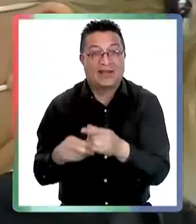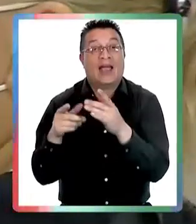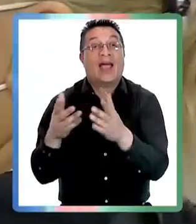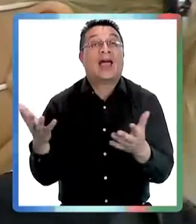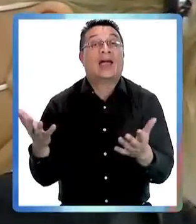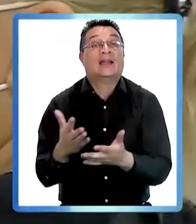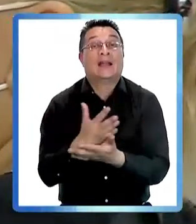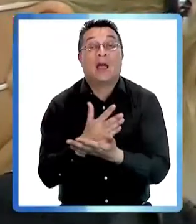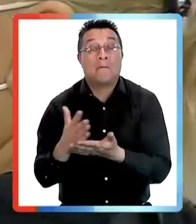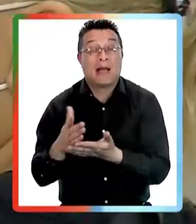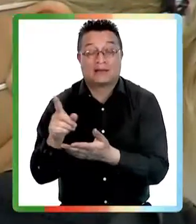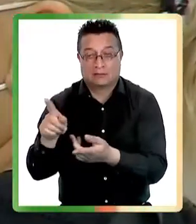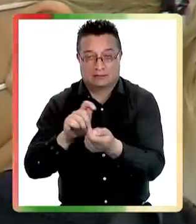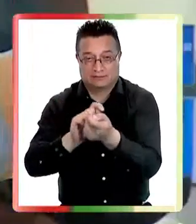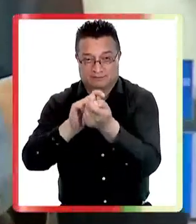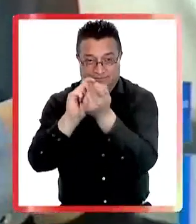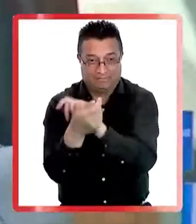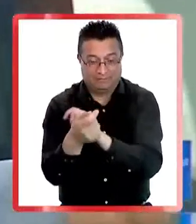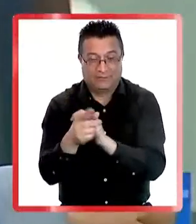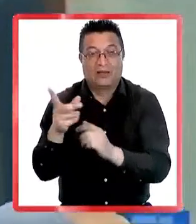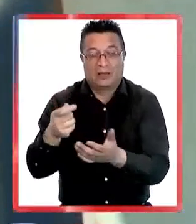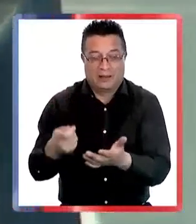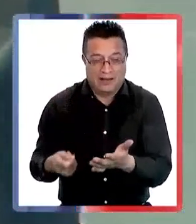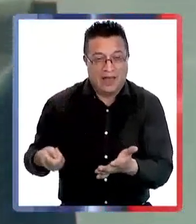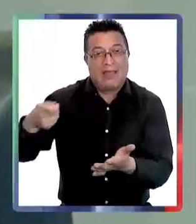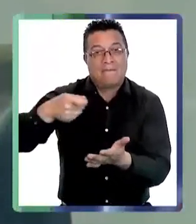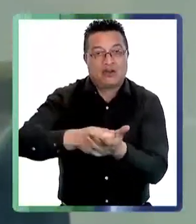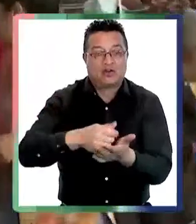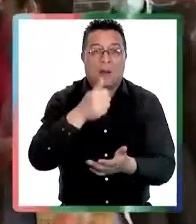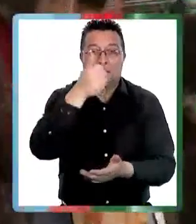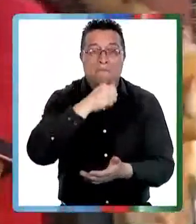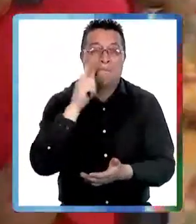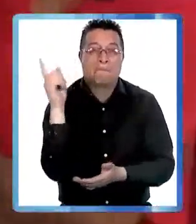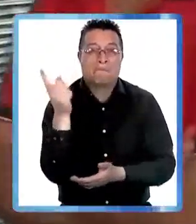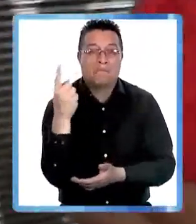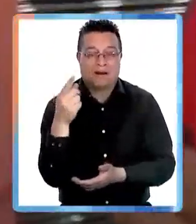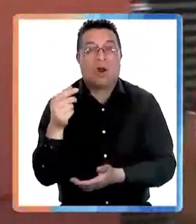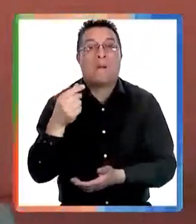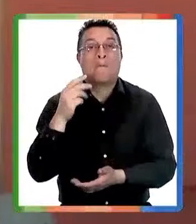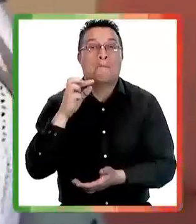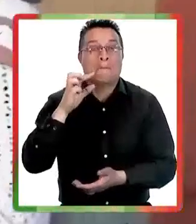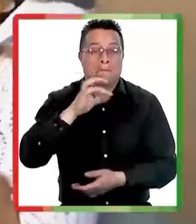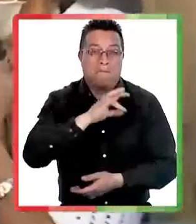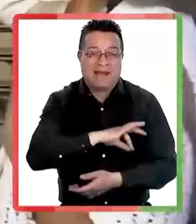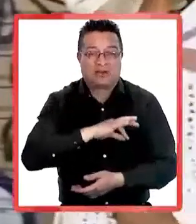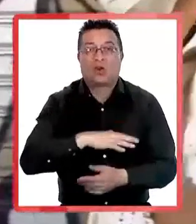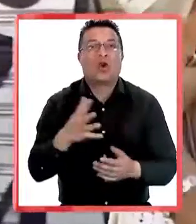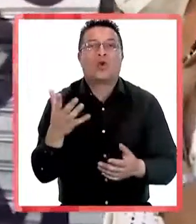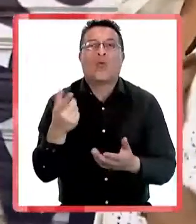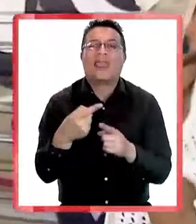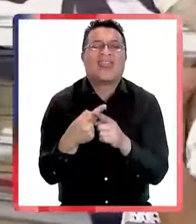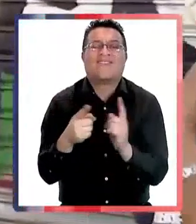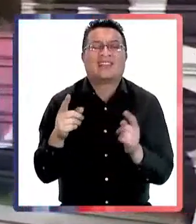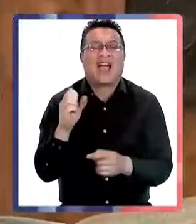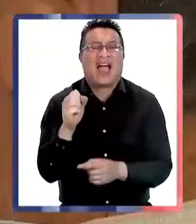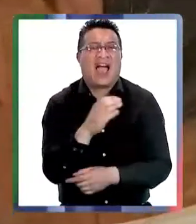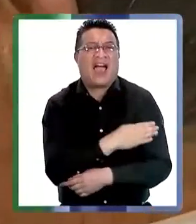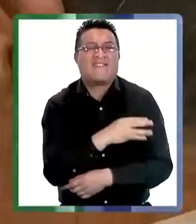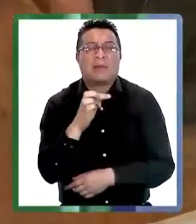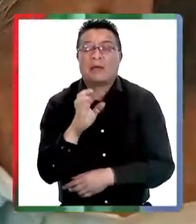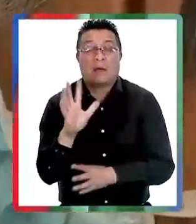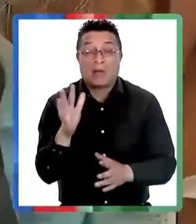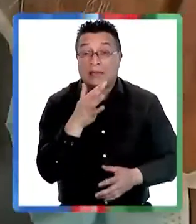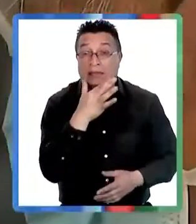lo que pasa son reemplazadas por inversores privados de pensión. ¿Cuál es la diferencia con una AFP?